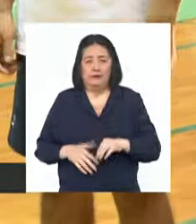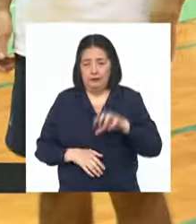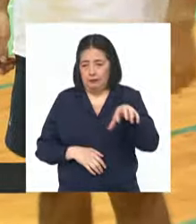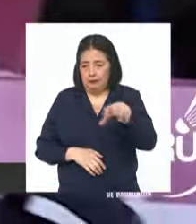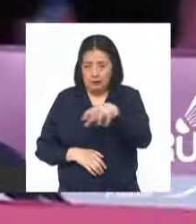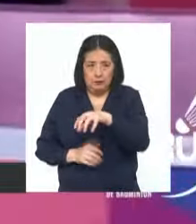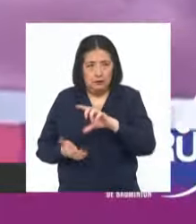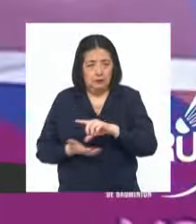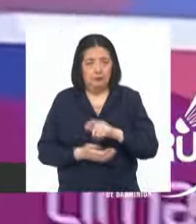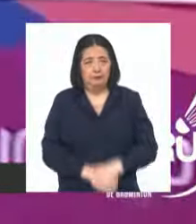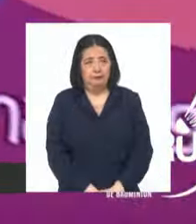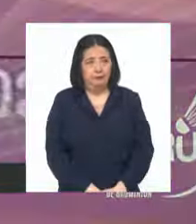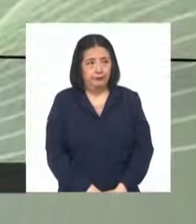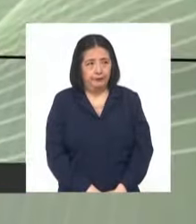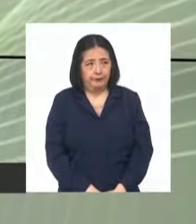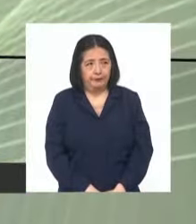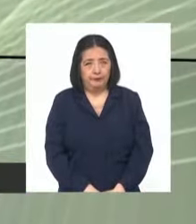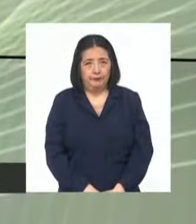Lima.